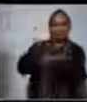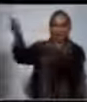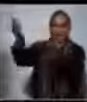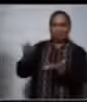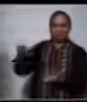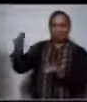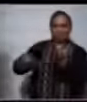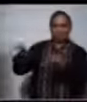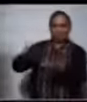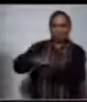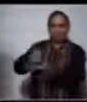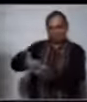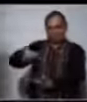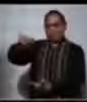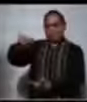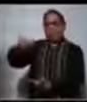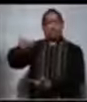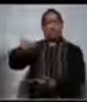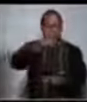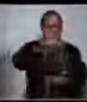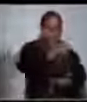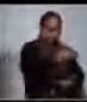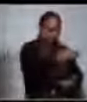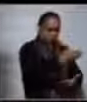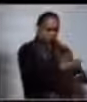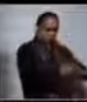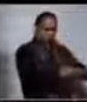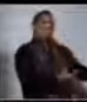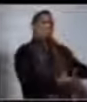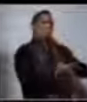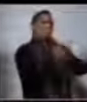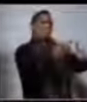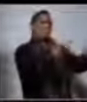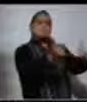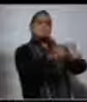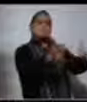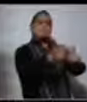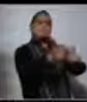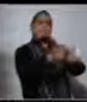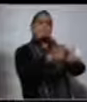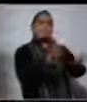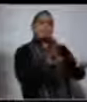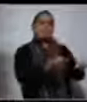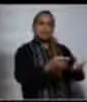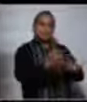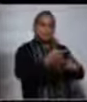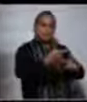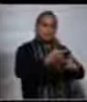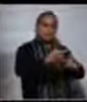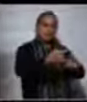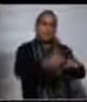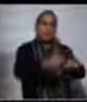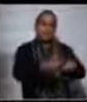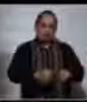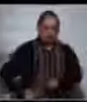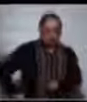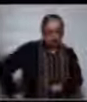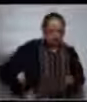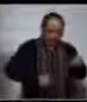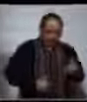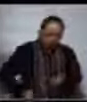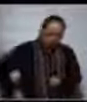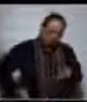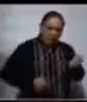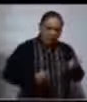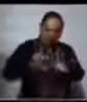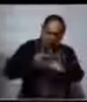juez, permite justamente que se rompan cerraduras, que se abra como se abrió. Dice: se